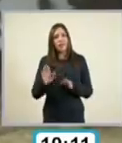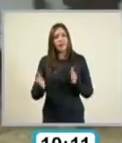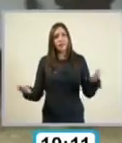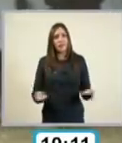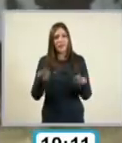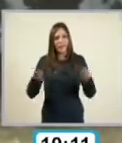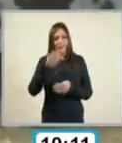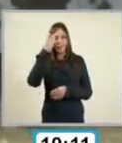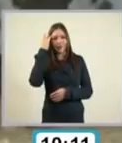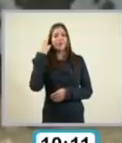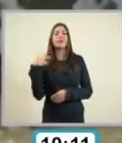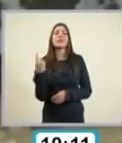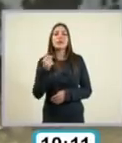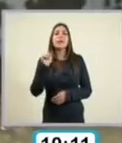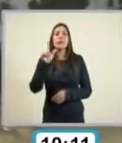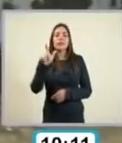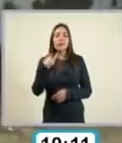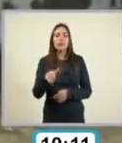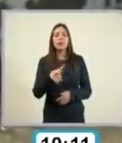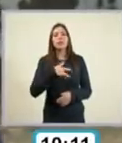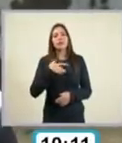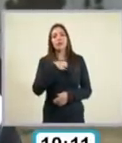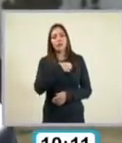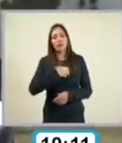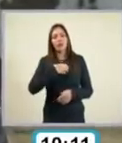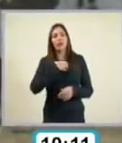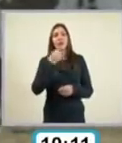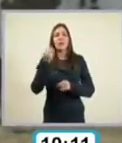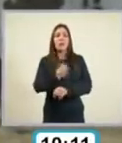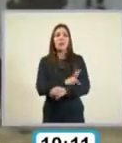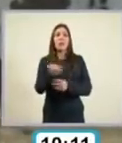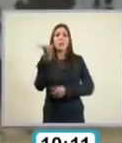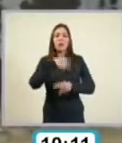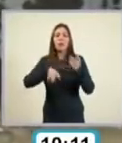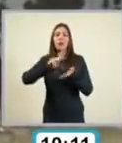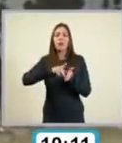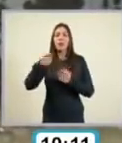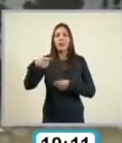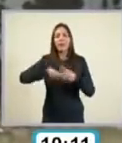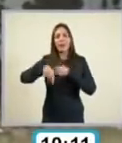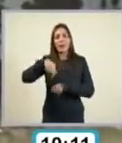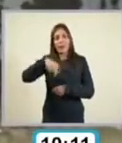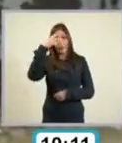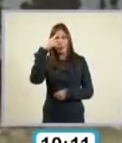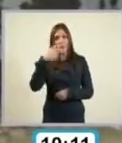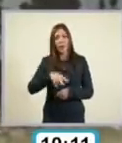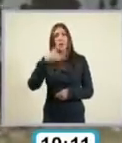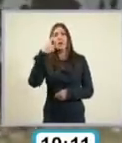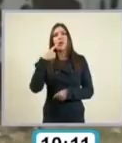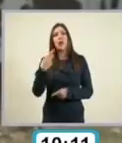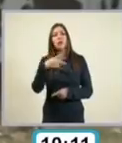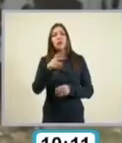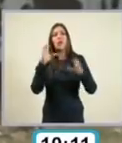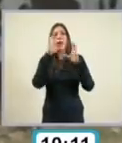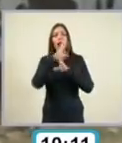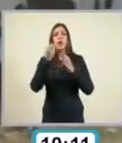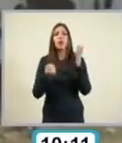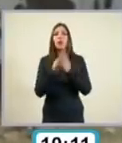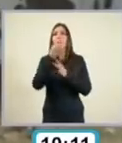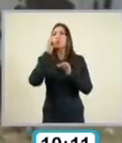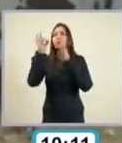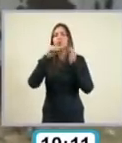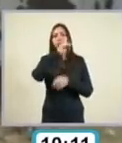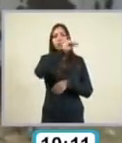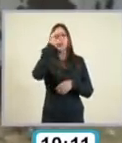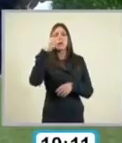bien, excelente y súper emocionado de estar otra vez en México promocionando nuevos sencillos y nada, para hacer bailar a la gente, ¿verdad?